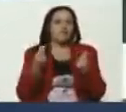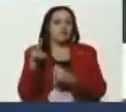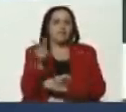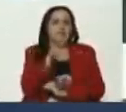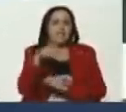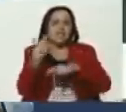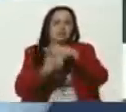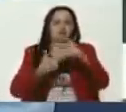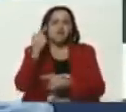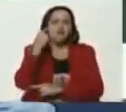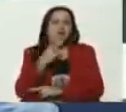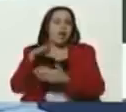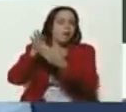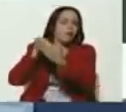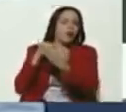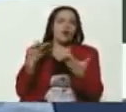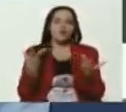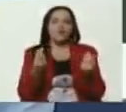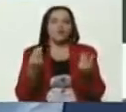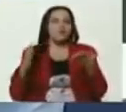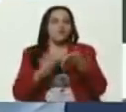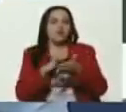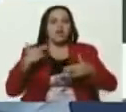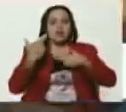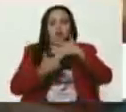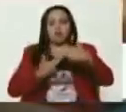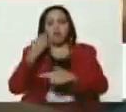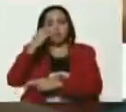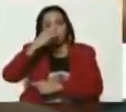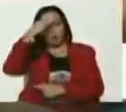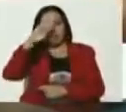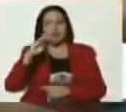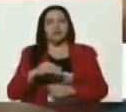Bolivariana ha aprendido mucho de la Revolución Cubana.